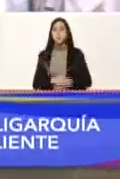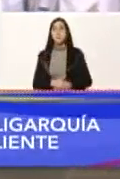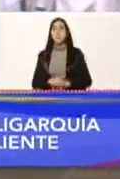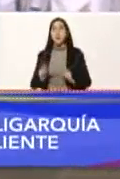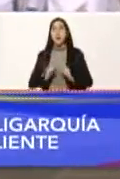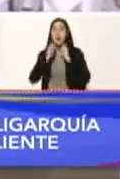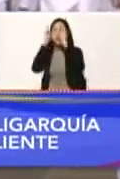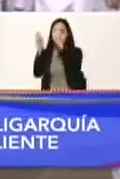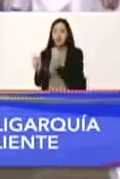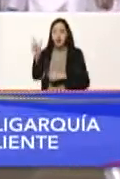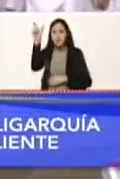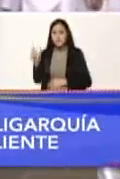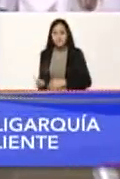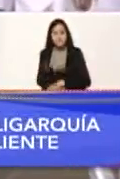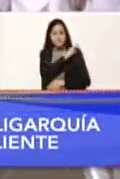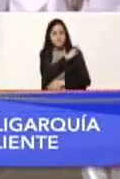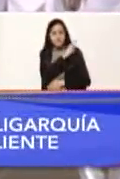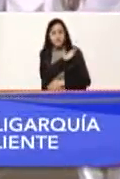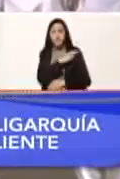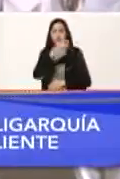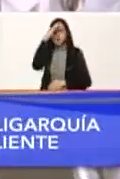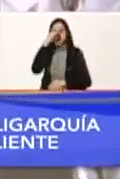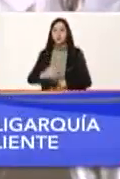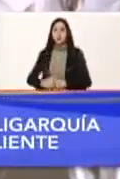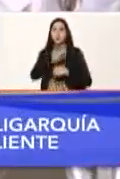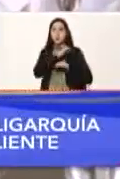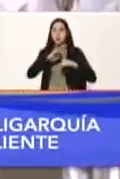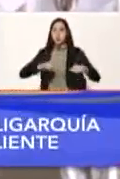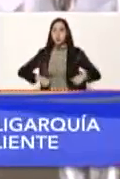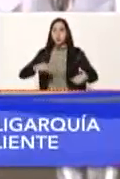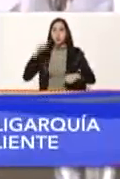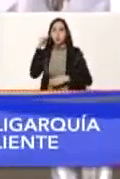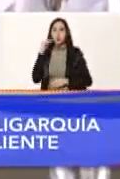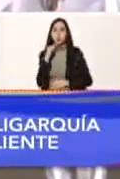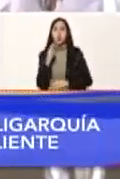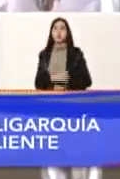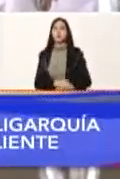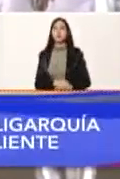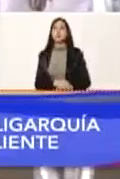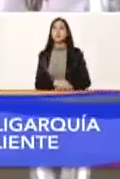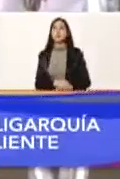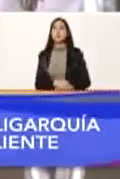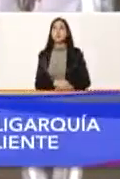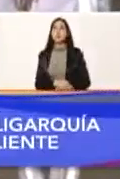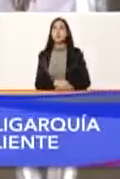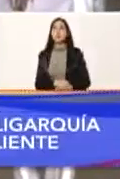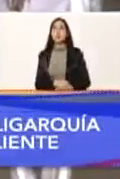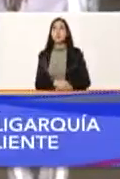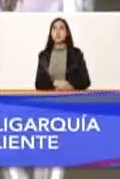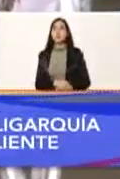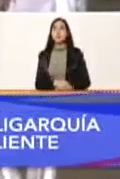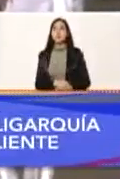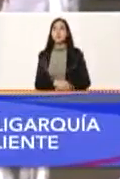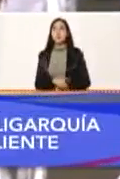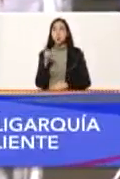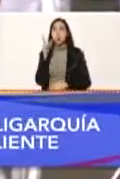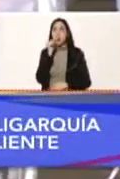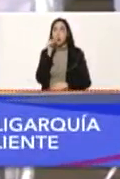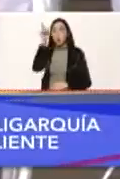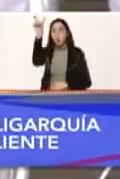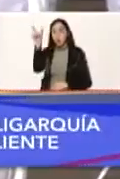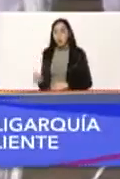Como comandante general de la Armada Bolivariana de Venezuela, al almirante